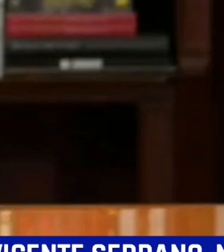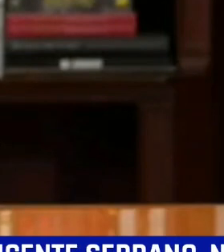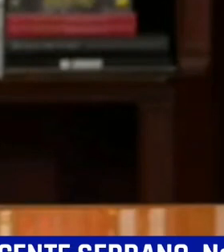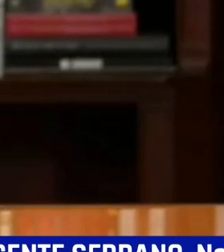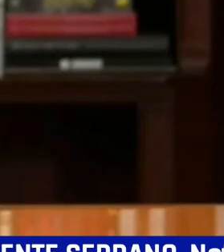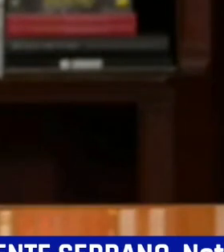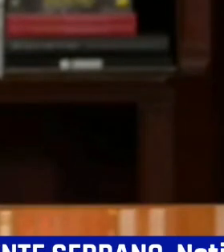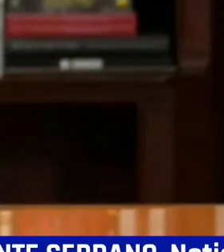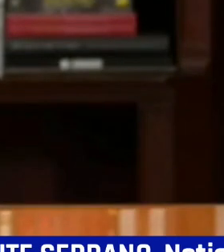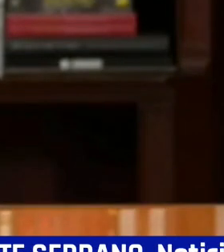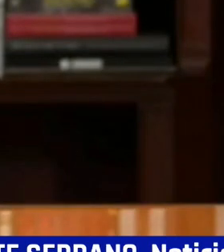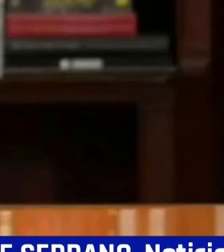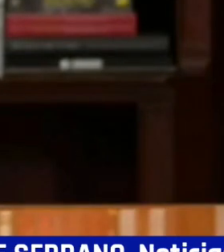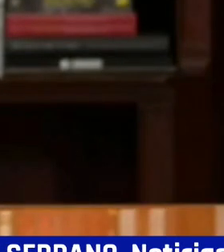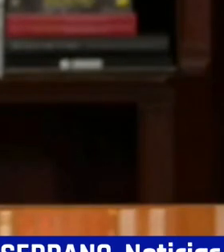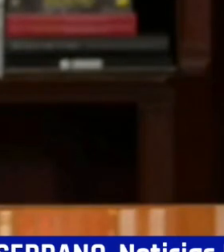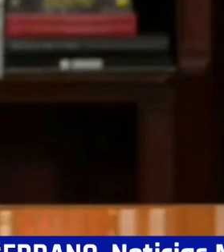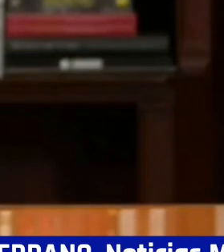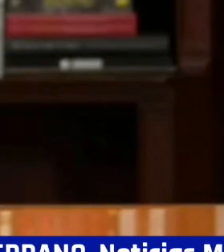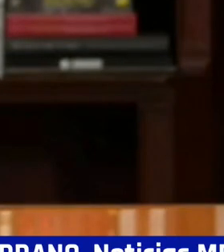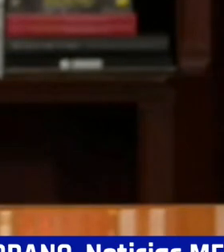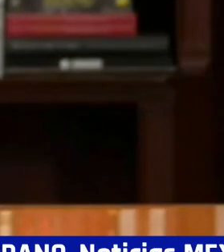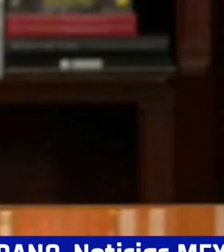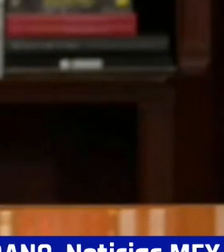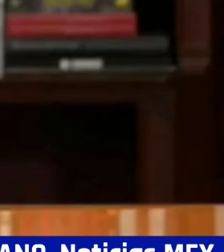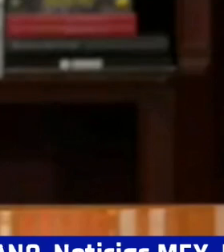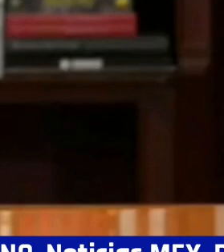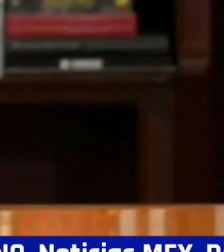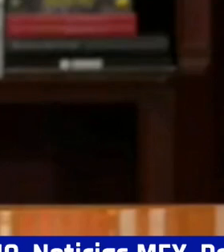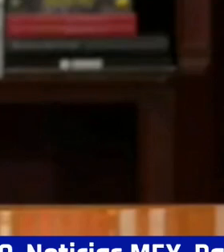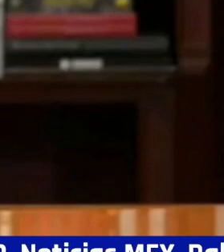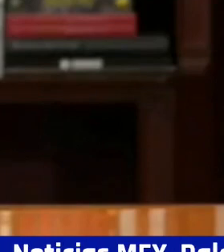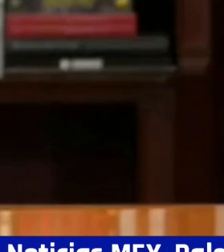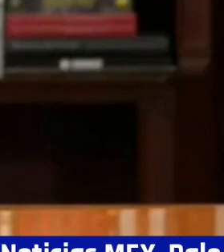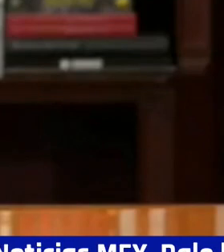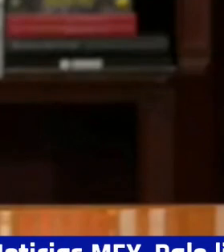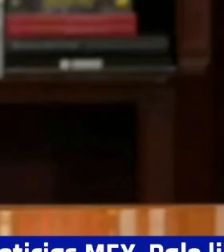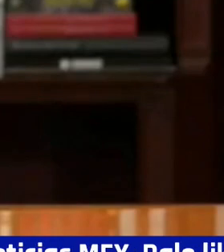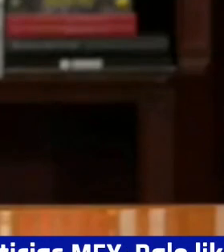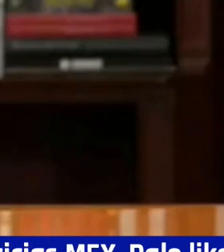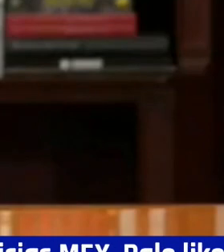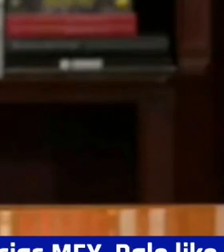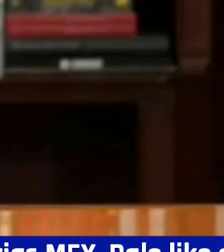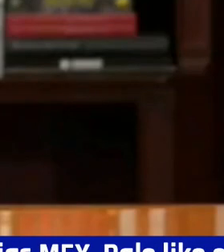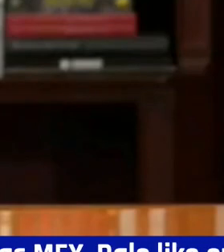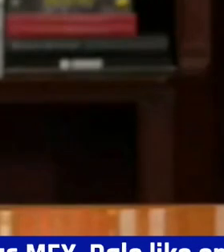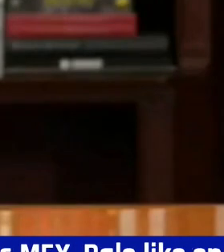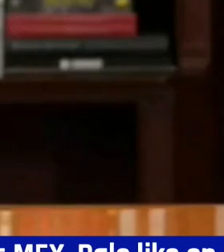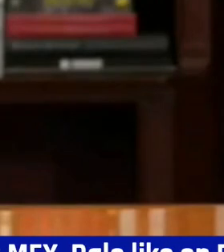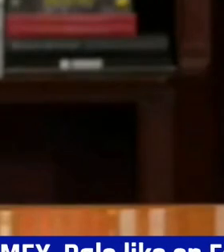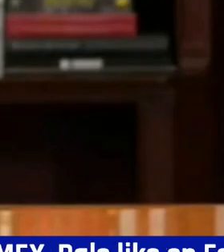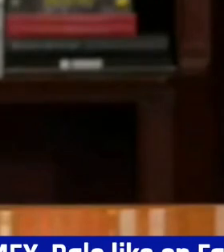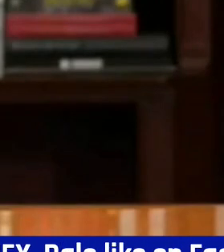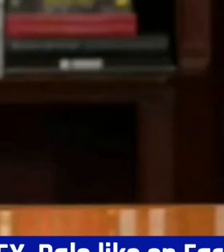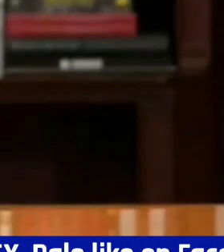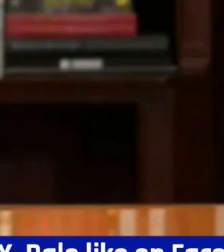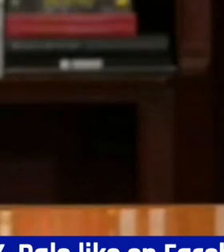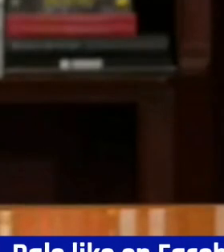sin tener en cuenta la posibilidad de